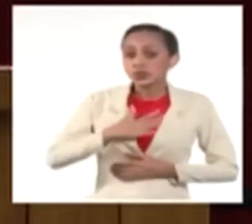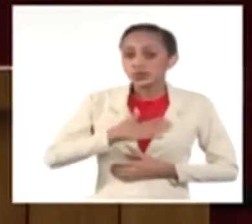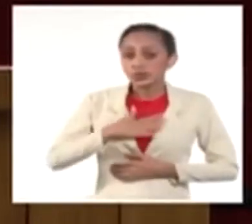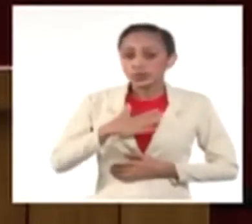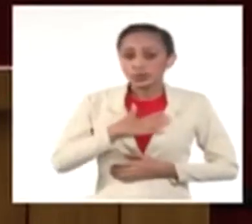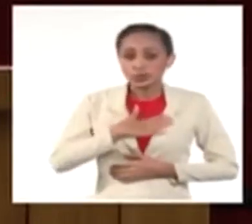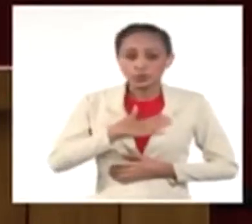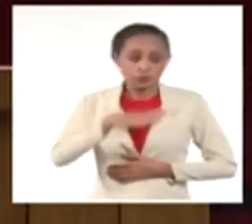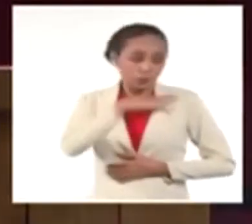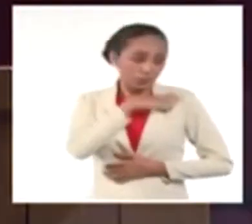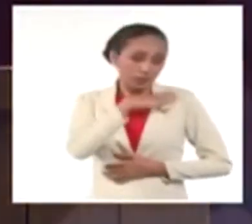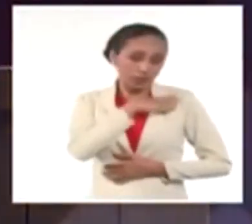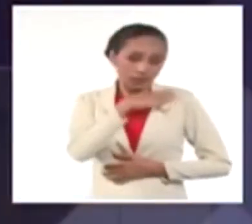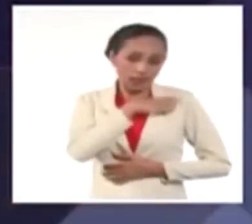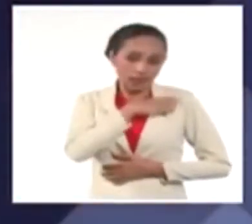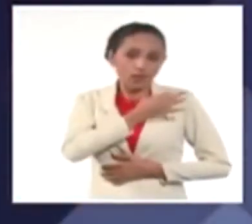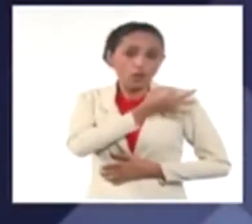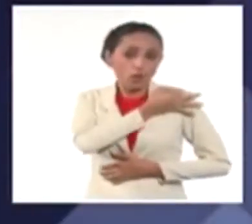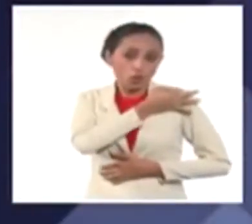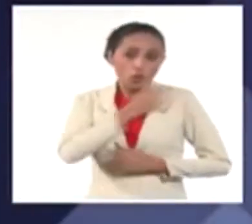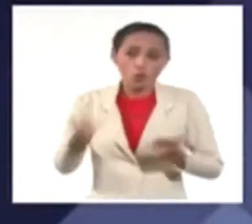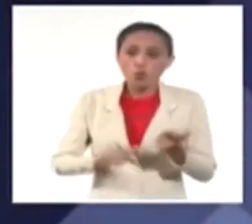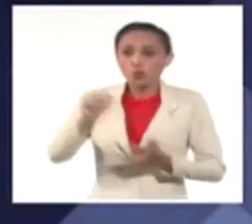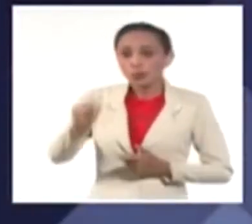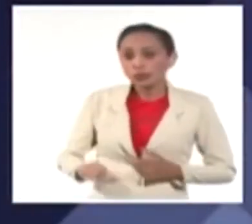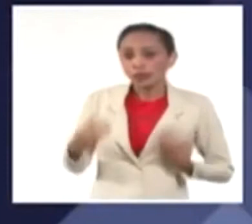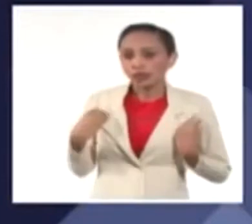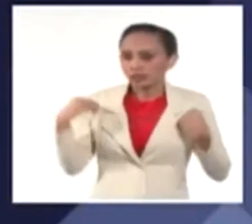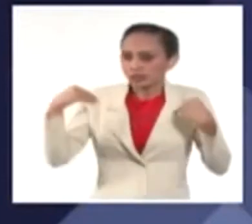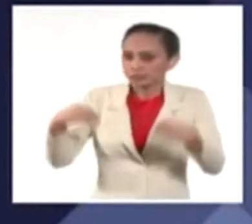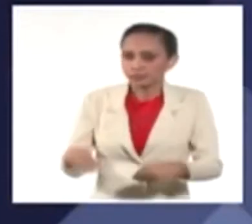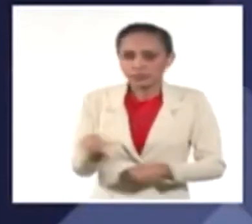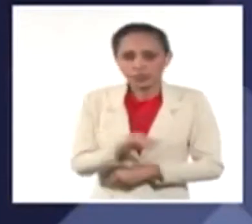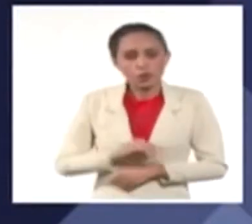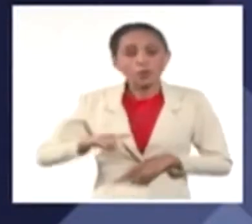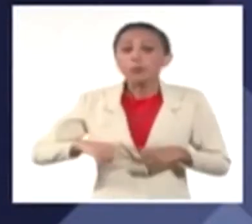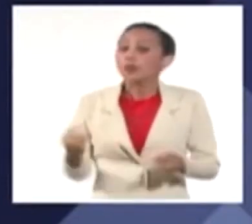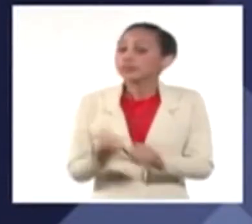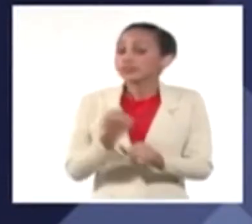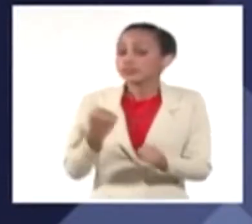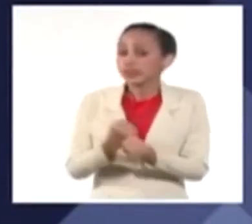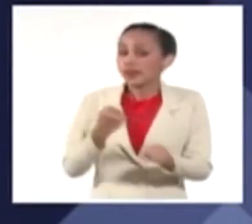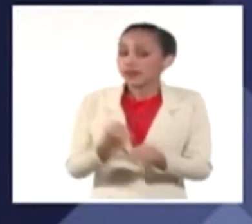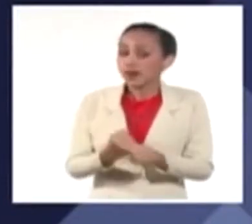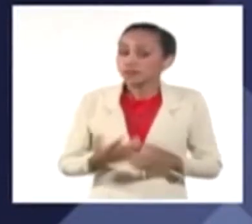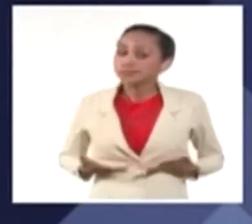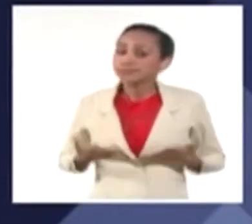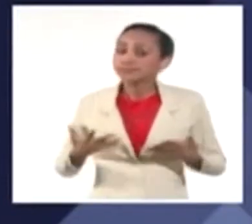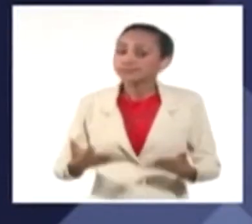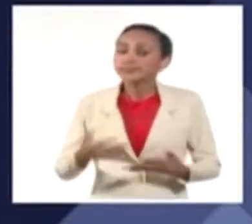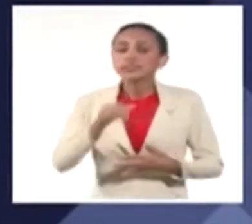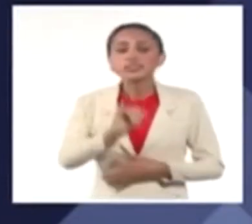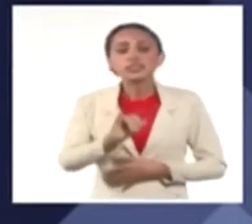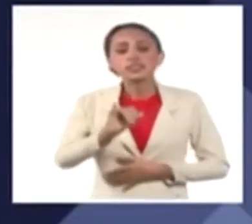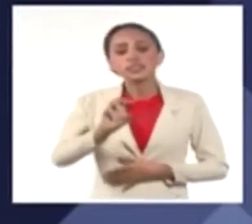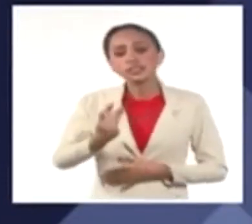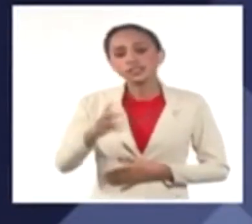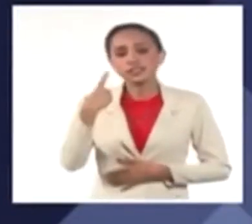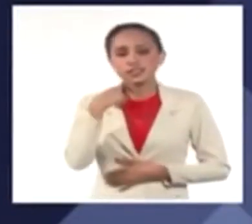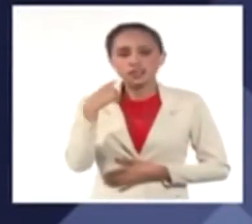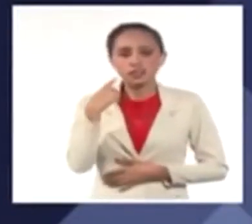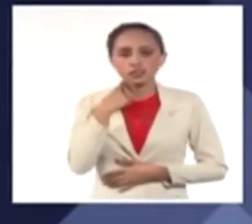y combatientes por tanta entrega y sacrificio durante 63 años en